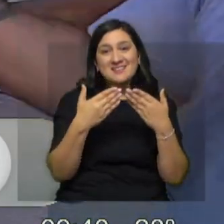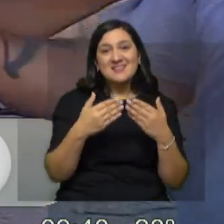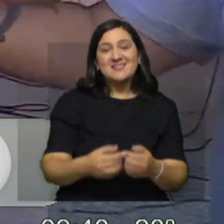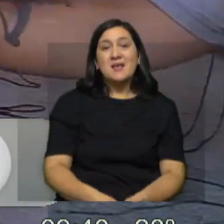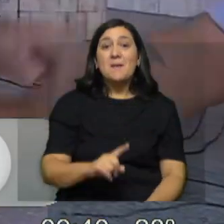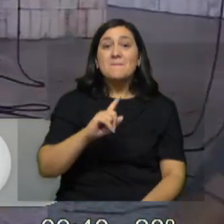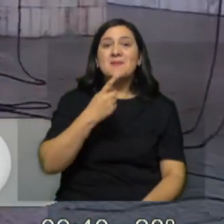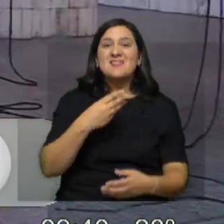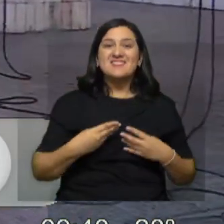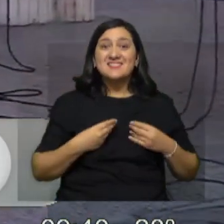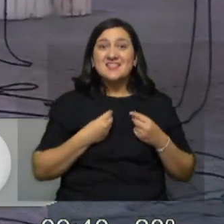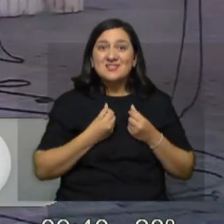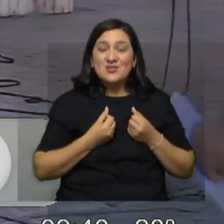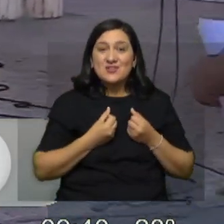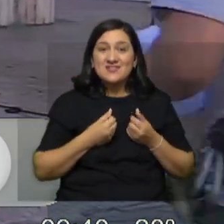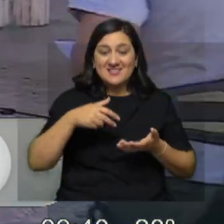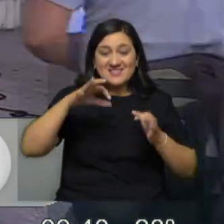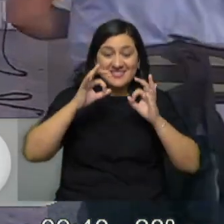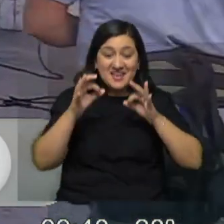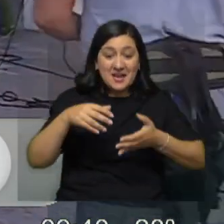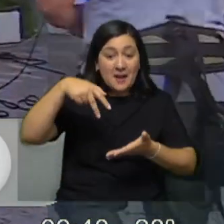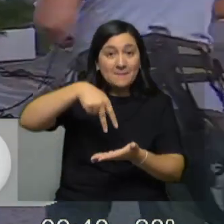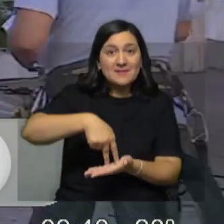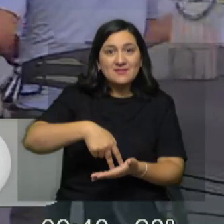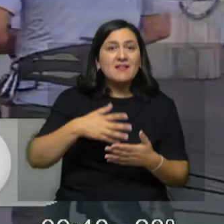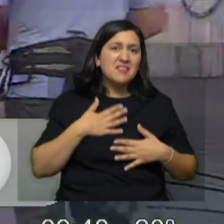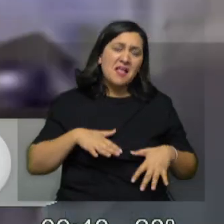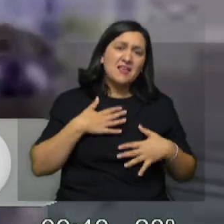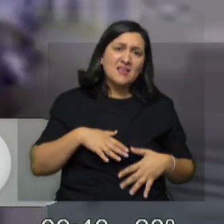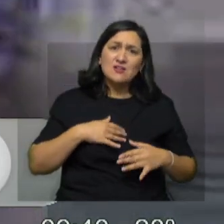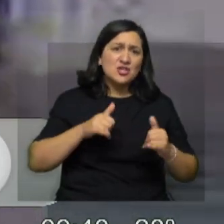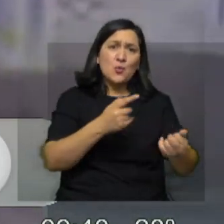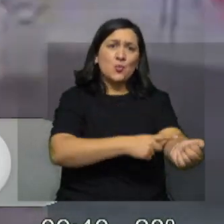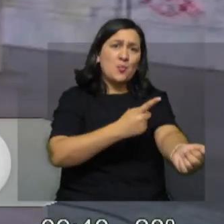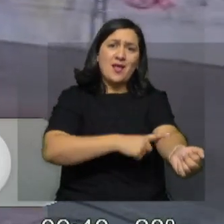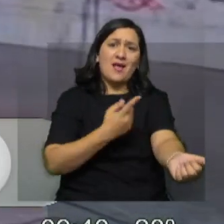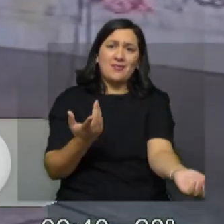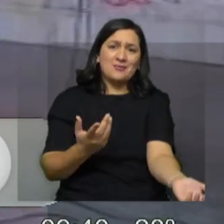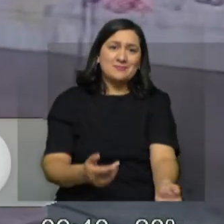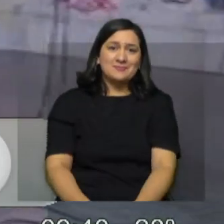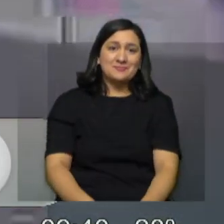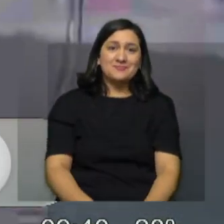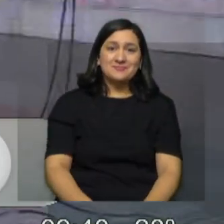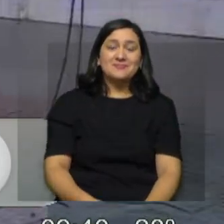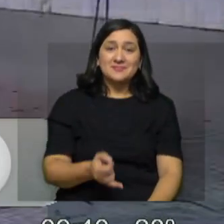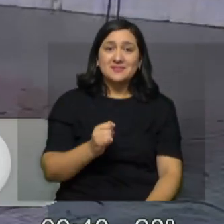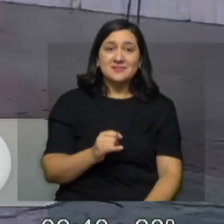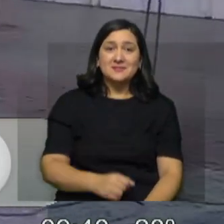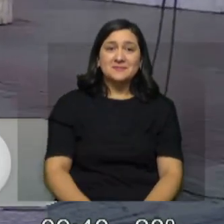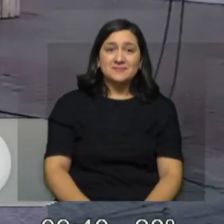Bueno, primeras sensaciones, Carlos, en tocar piso, en tocar tierra. Tranquilo más, acostumbrado como siempre. Acostumbrado a hacer